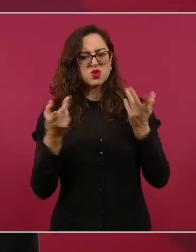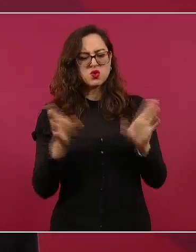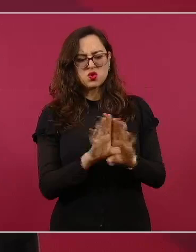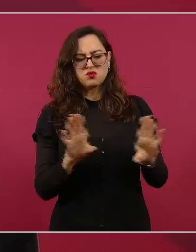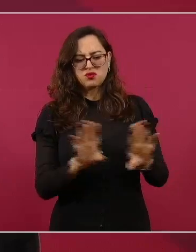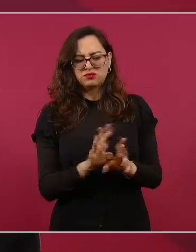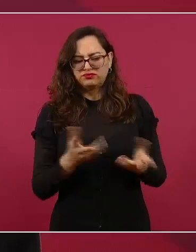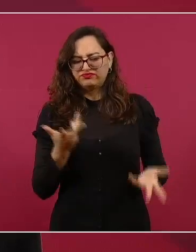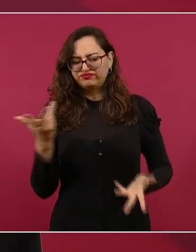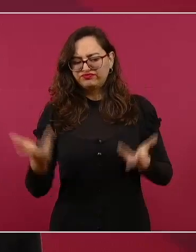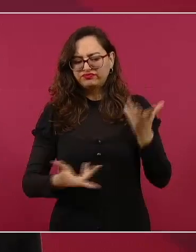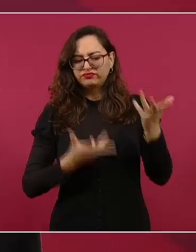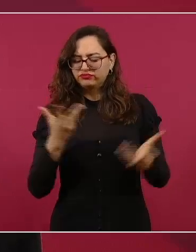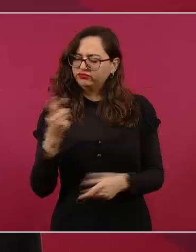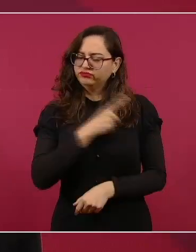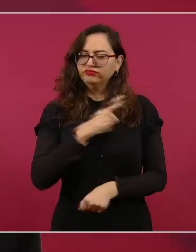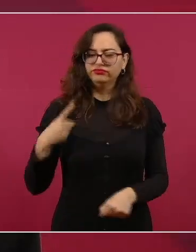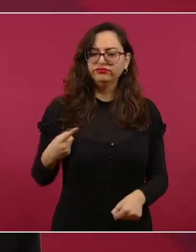ayuden a